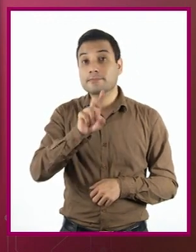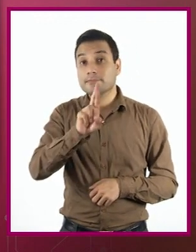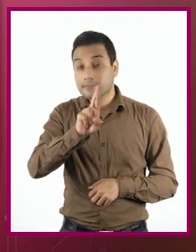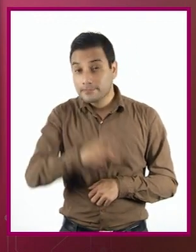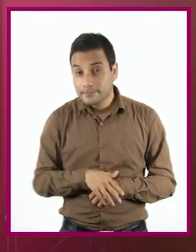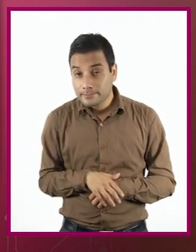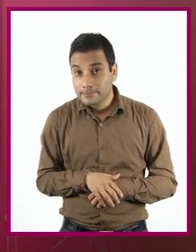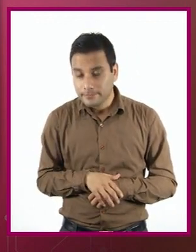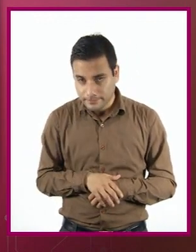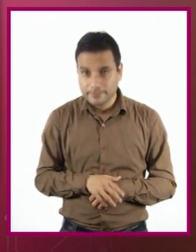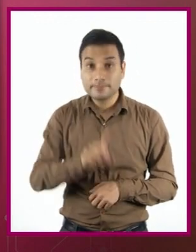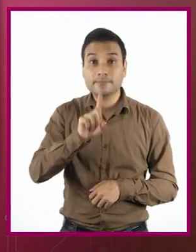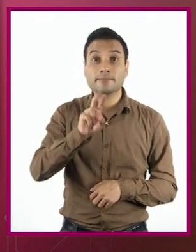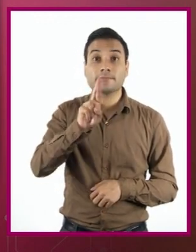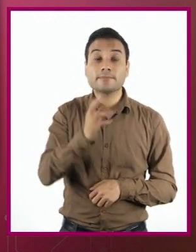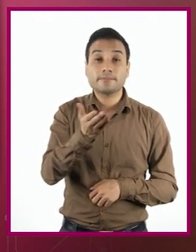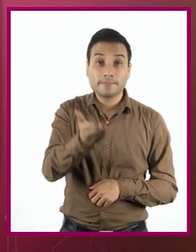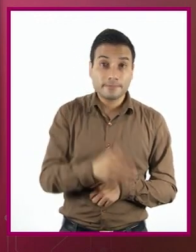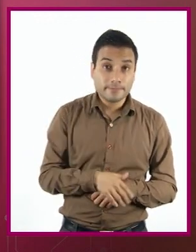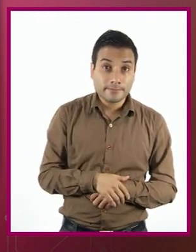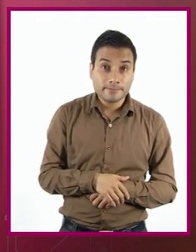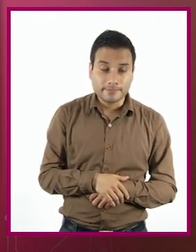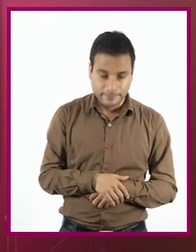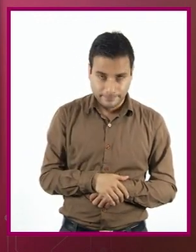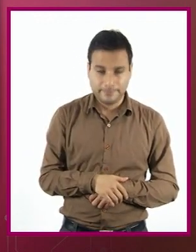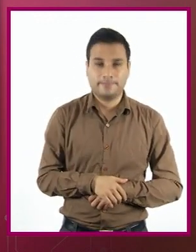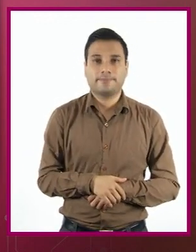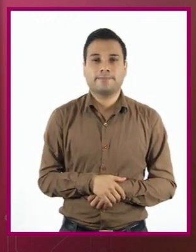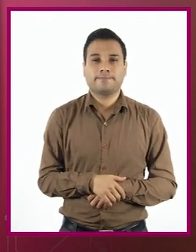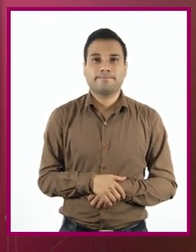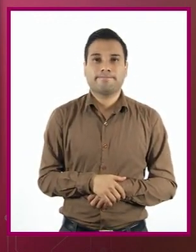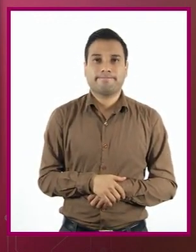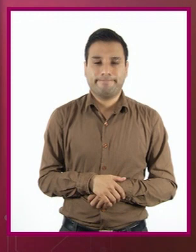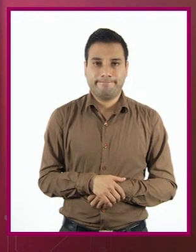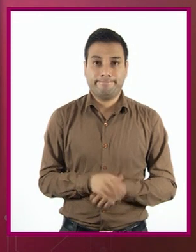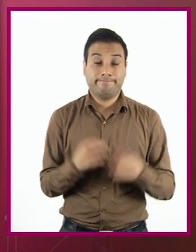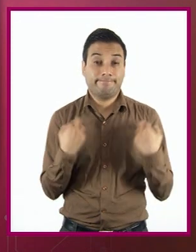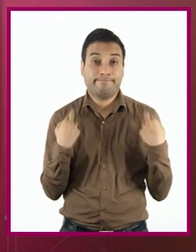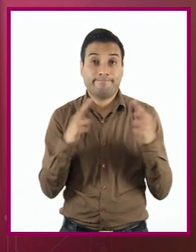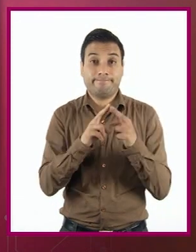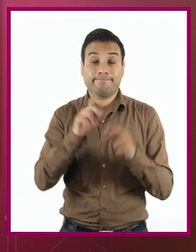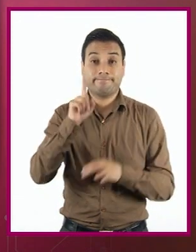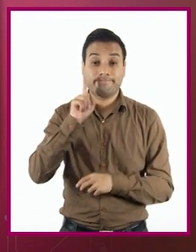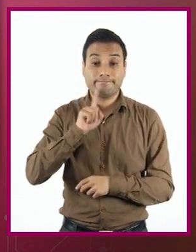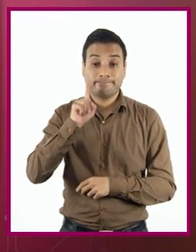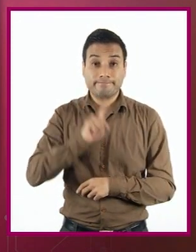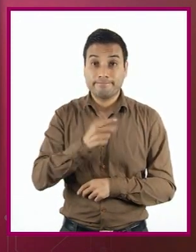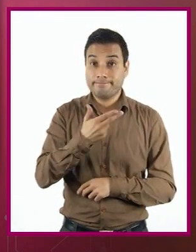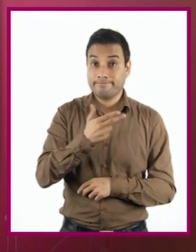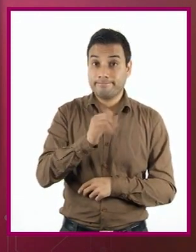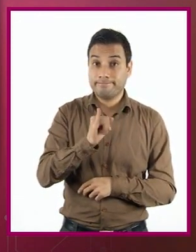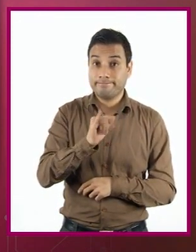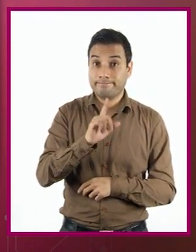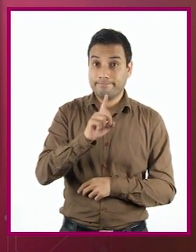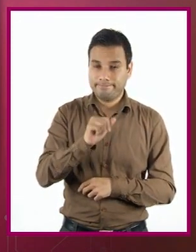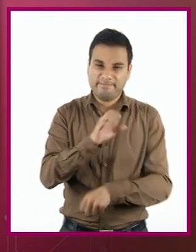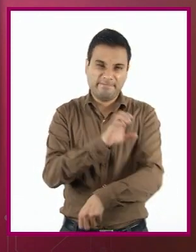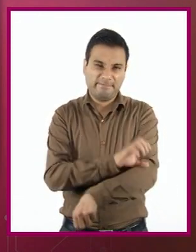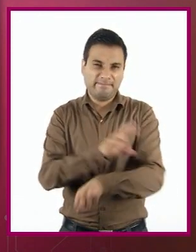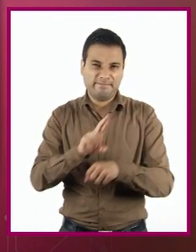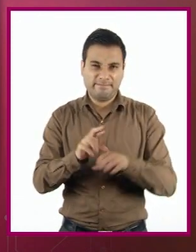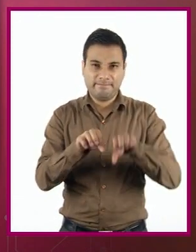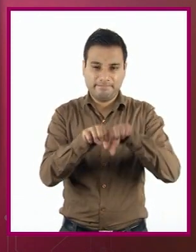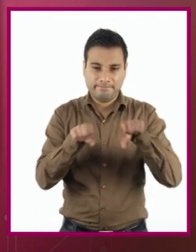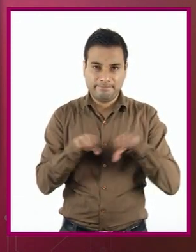Ramírez Sass, doctor Rodolfo Marx Moreno, a nombre de la maestra Hilda María Fuentes López, coordinadora del equipo